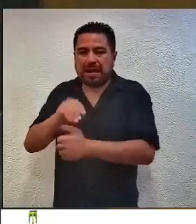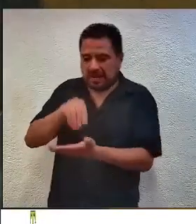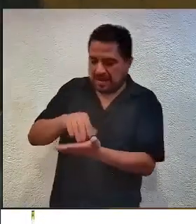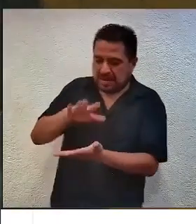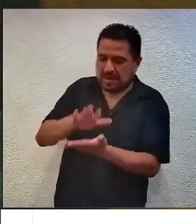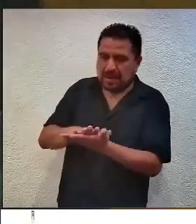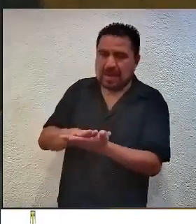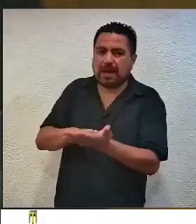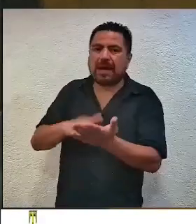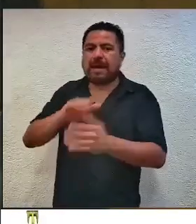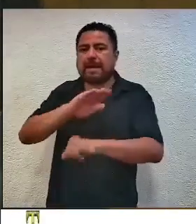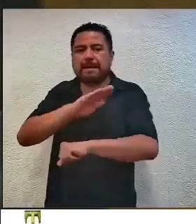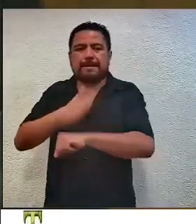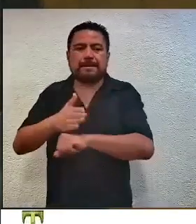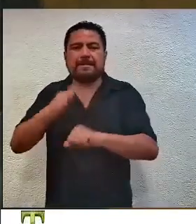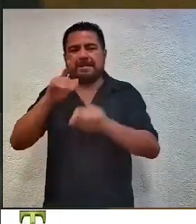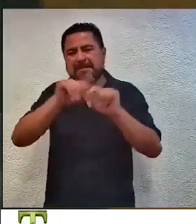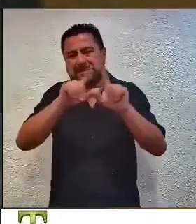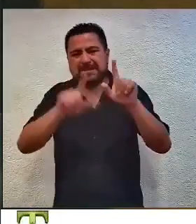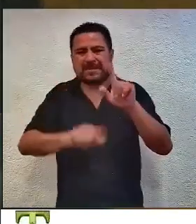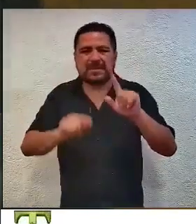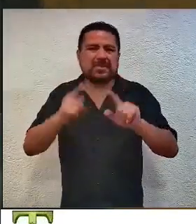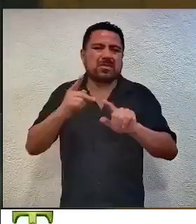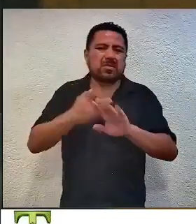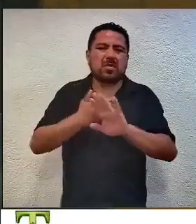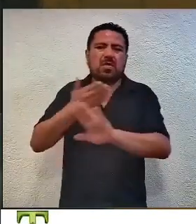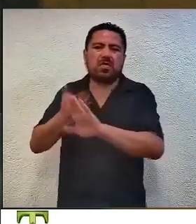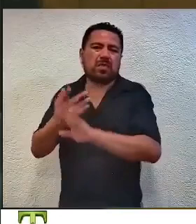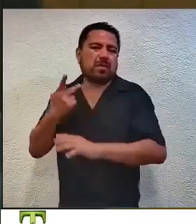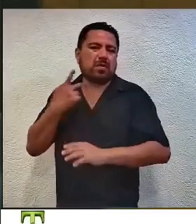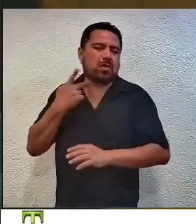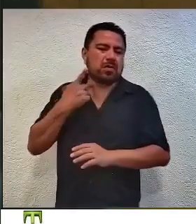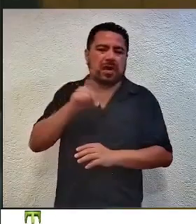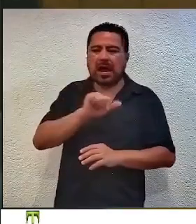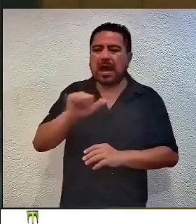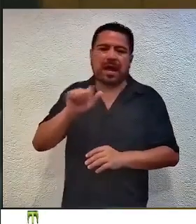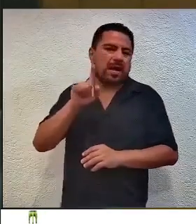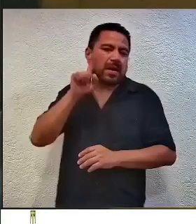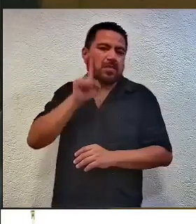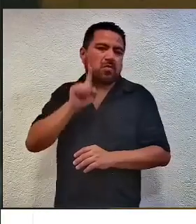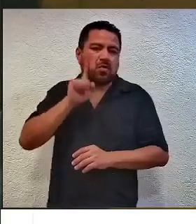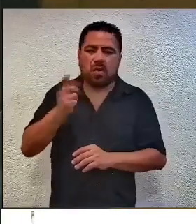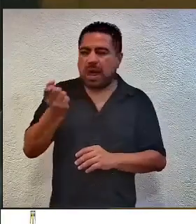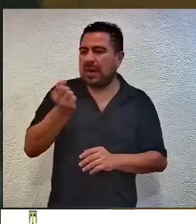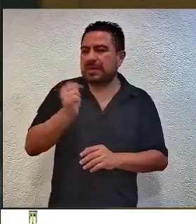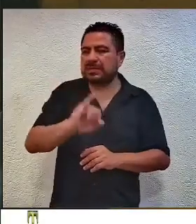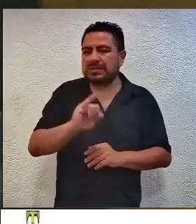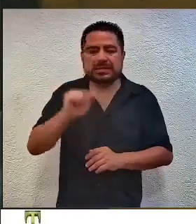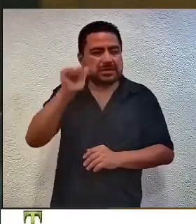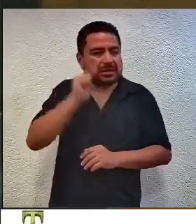de Personas Sancionadas en materia de violencia política contra las mujeres en razón de género, siempre y cuando